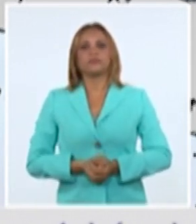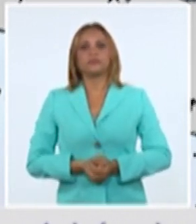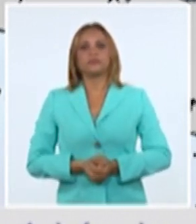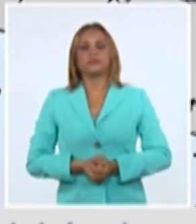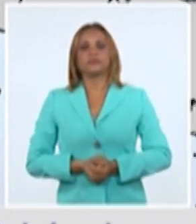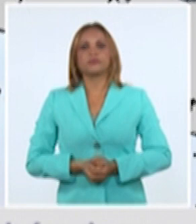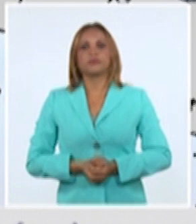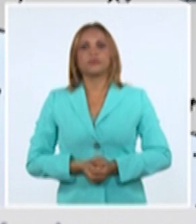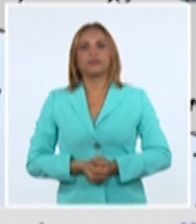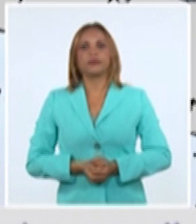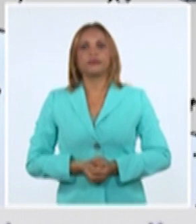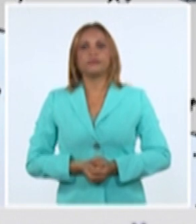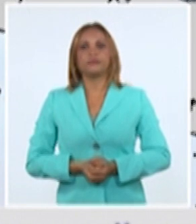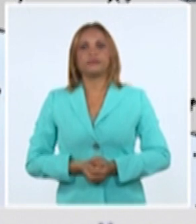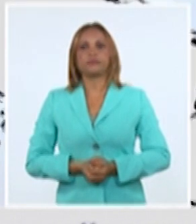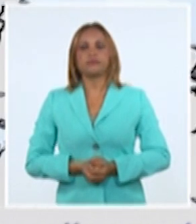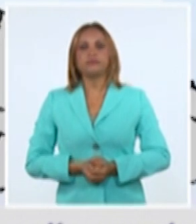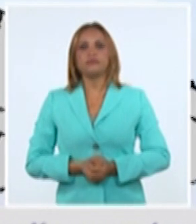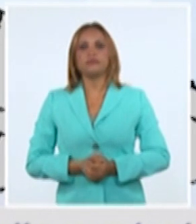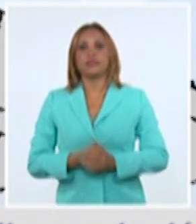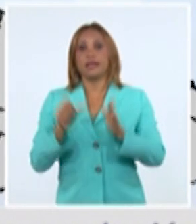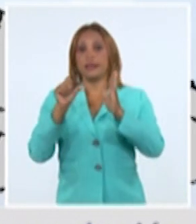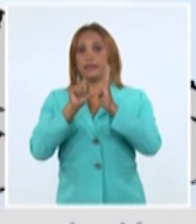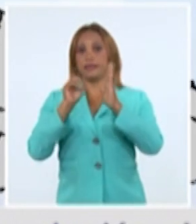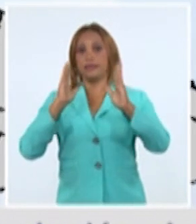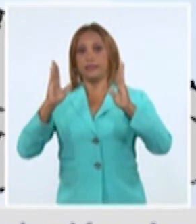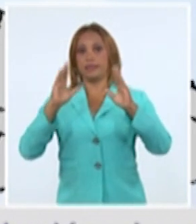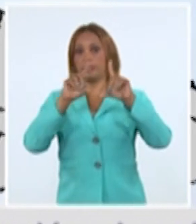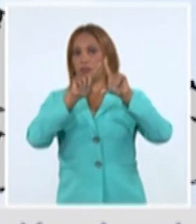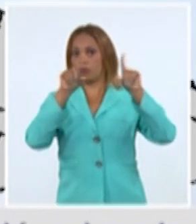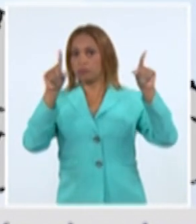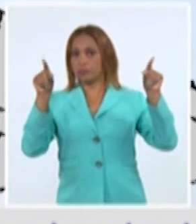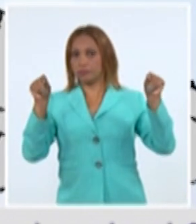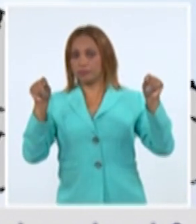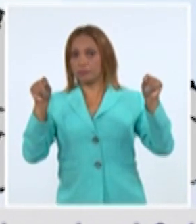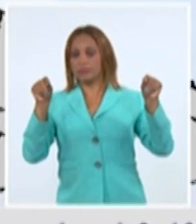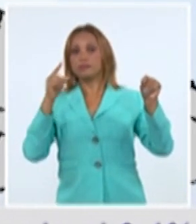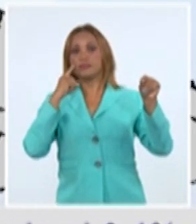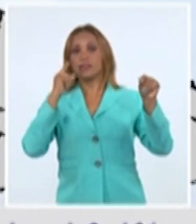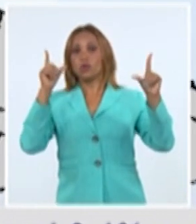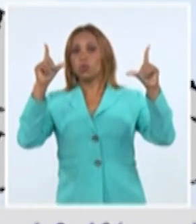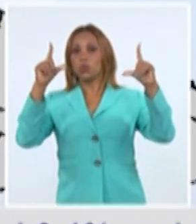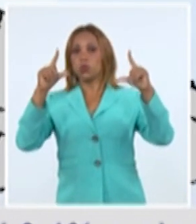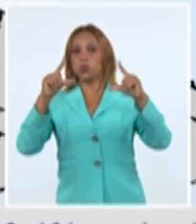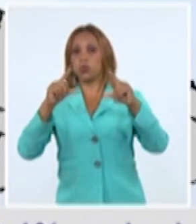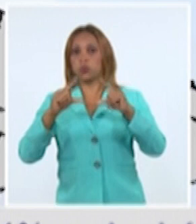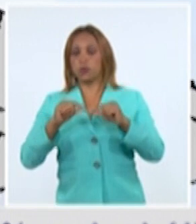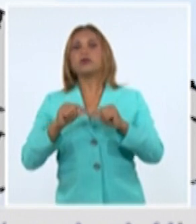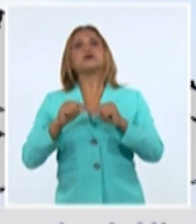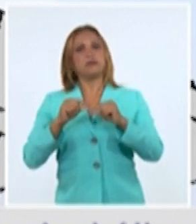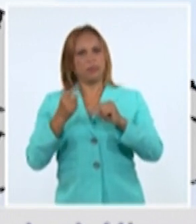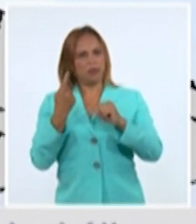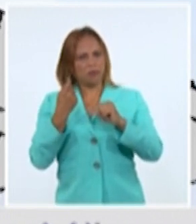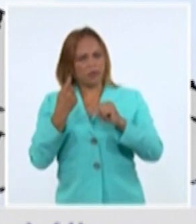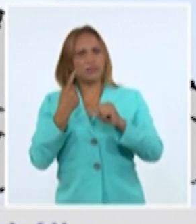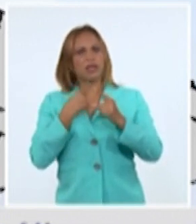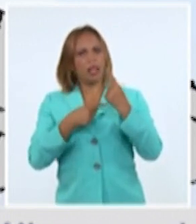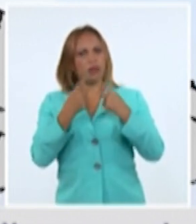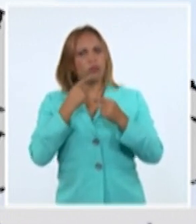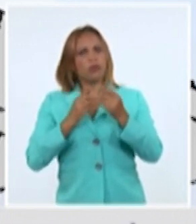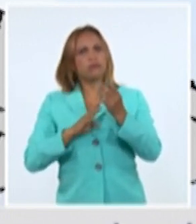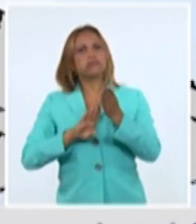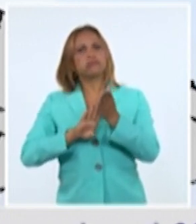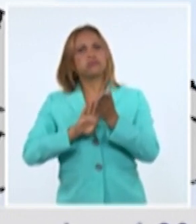de ayer. El centro reduciendo, pero todavía con cifras elevadas, en este caso